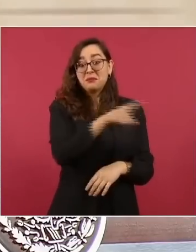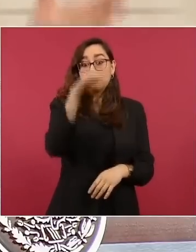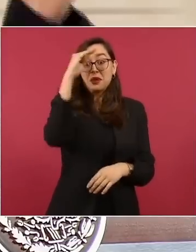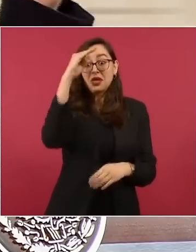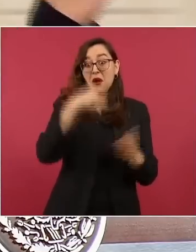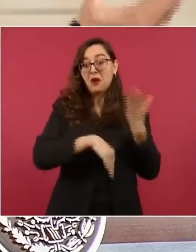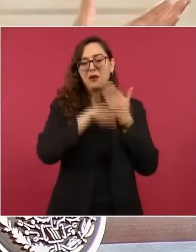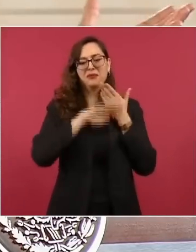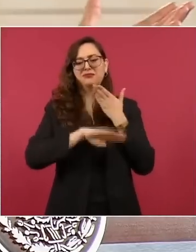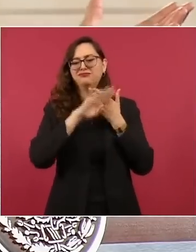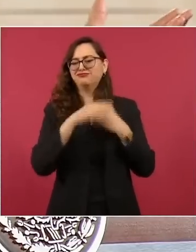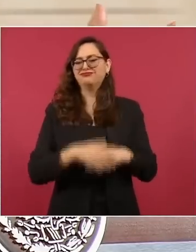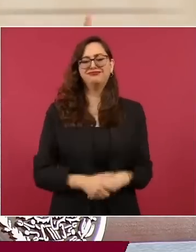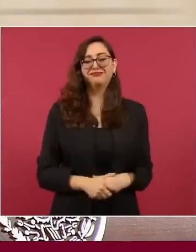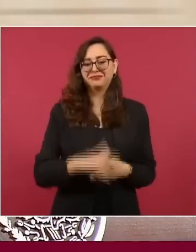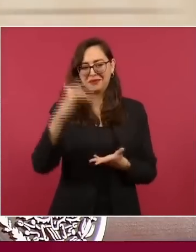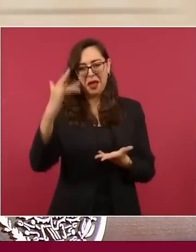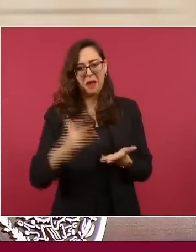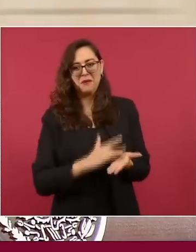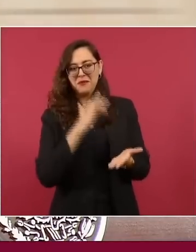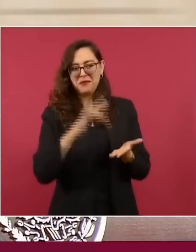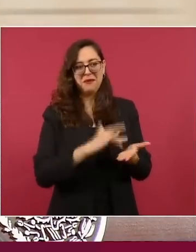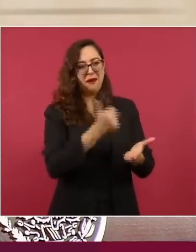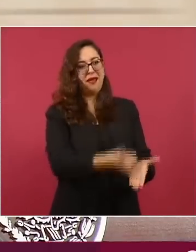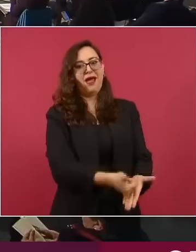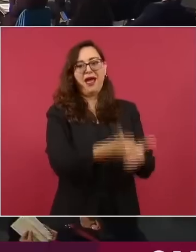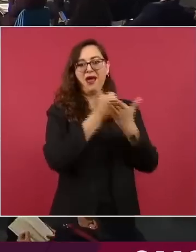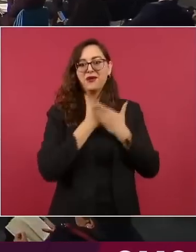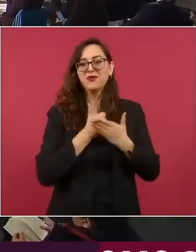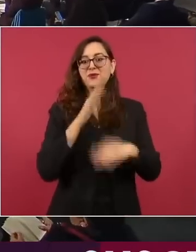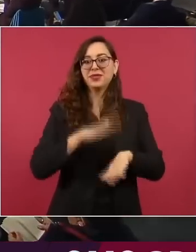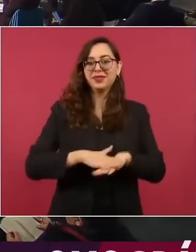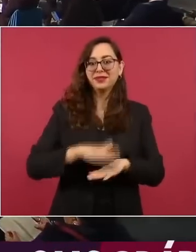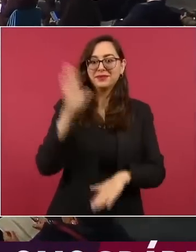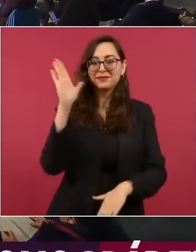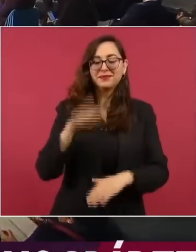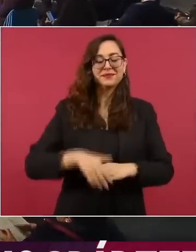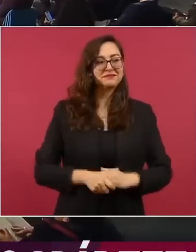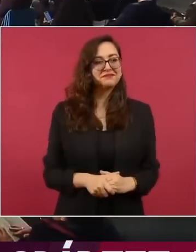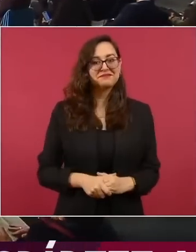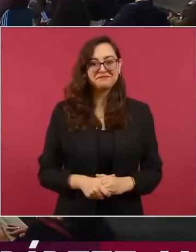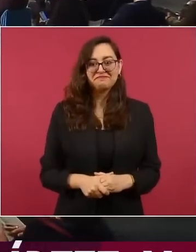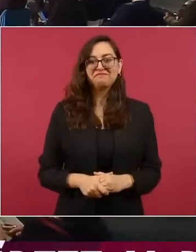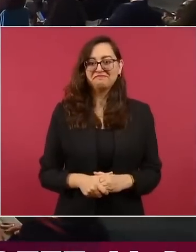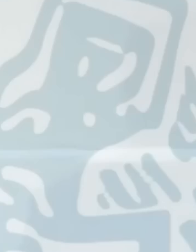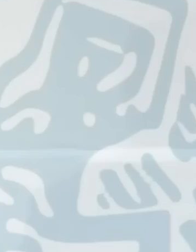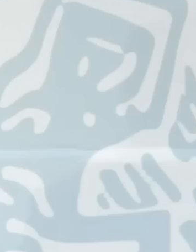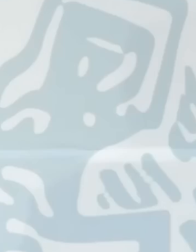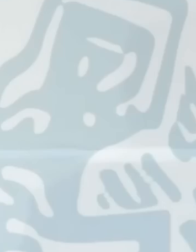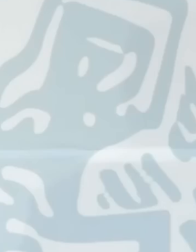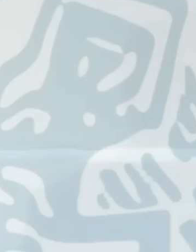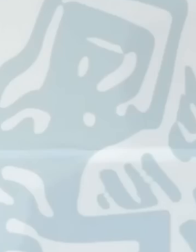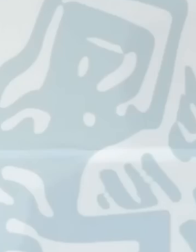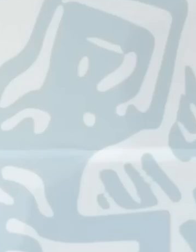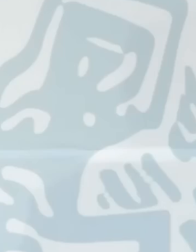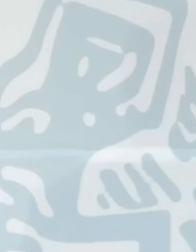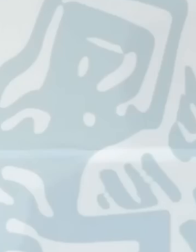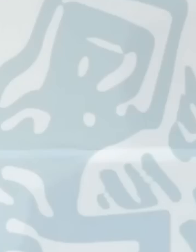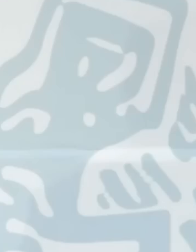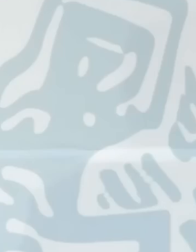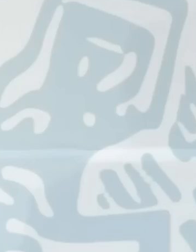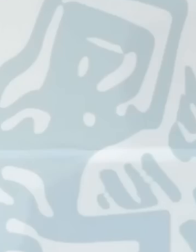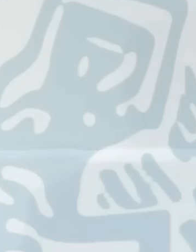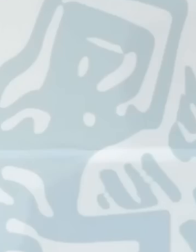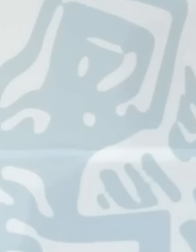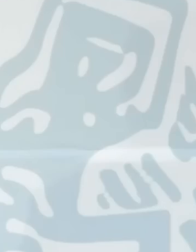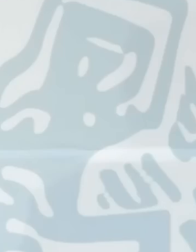Les tenemos que agradecer. Porque llegar a estos extremos Pues bueno, amigos, hasta aquí termina el